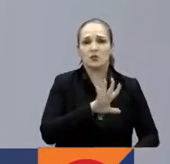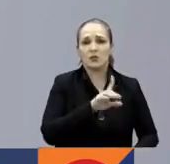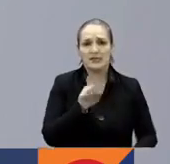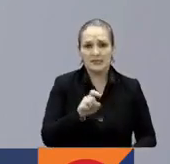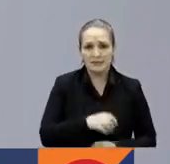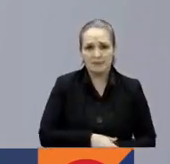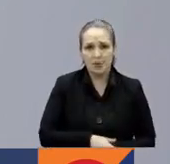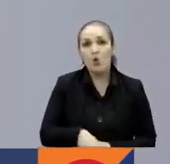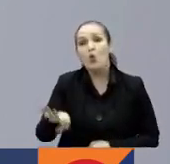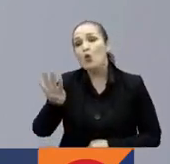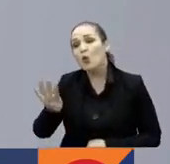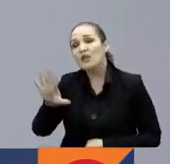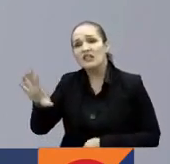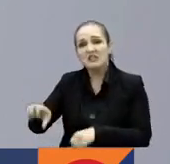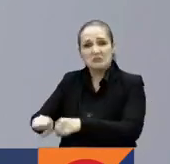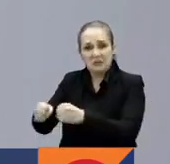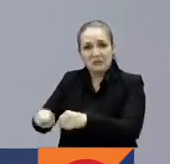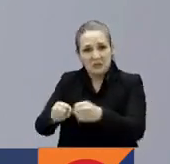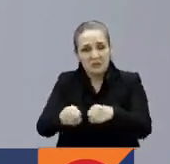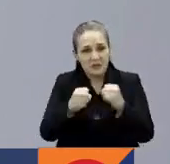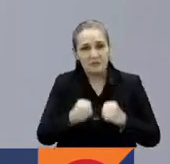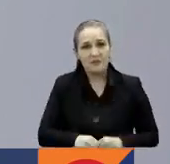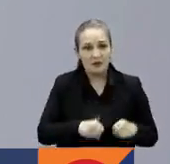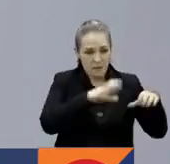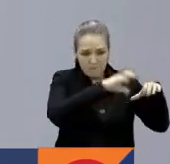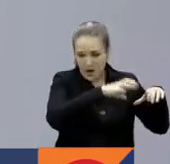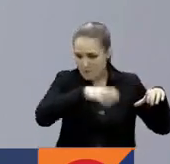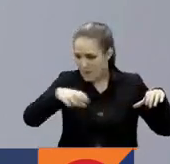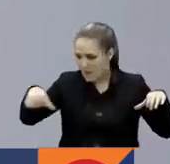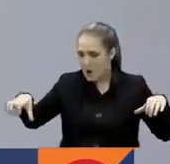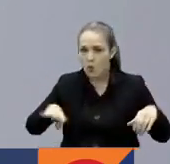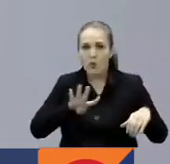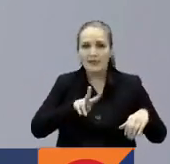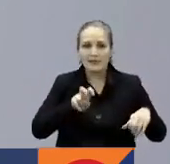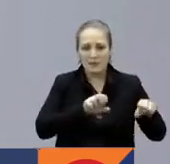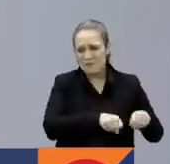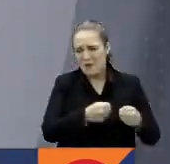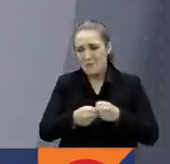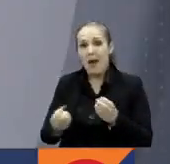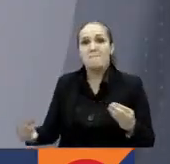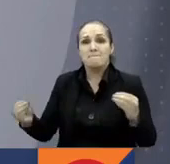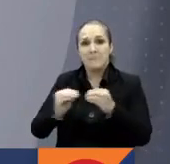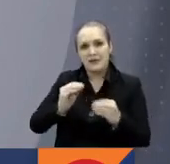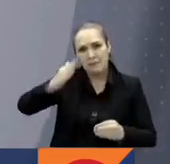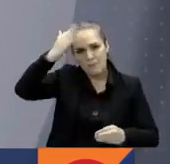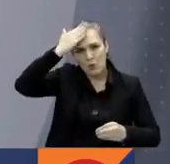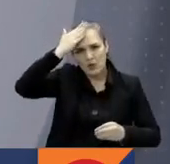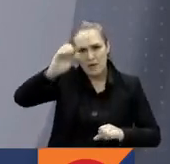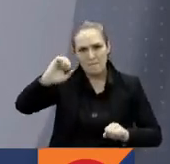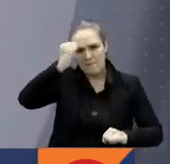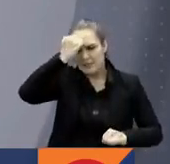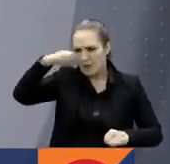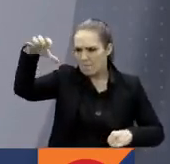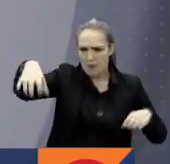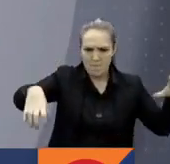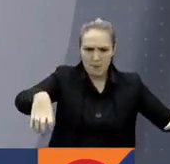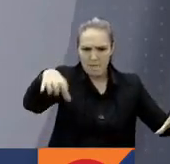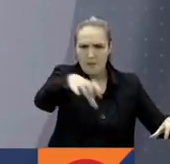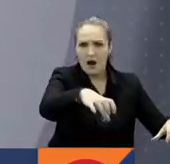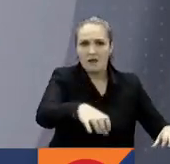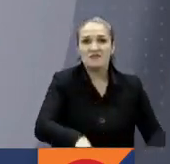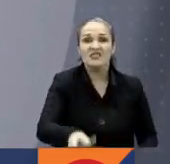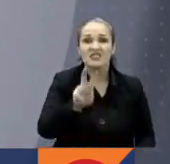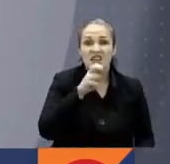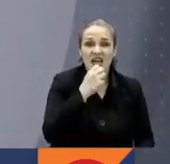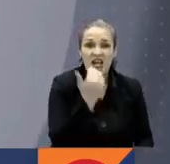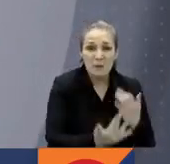y 47 estaciones saqueadas. Además de 3 terminales incineradas y 7 estaciones quemadas. Los